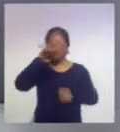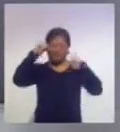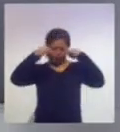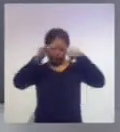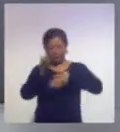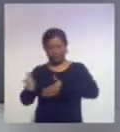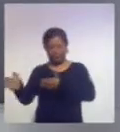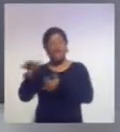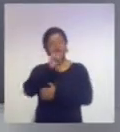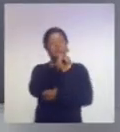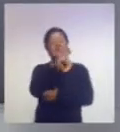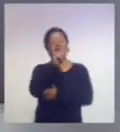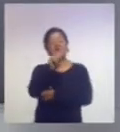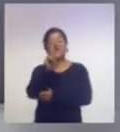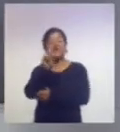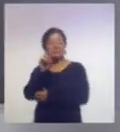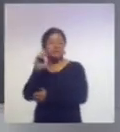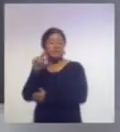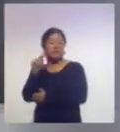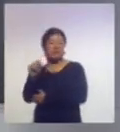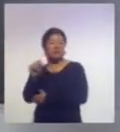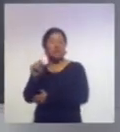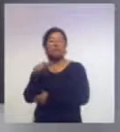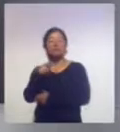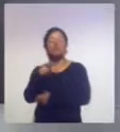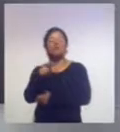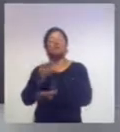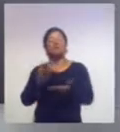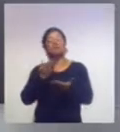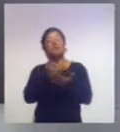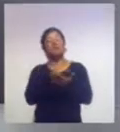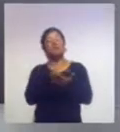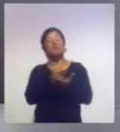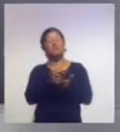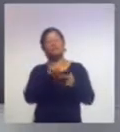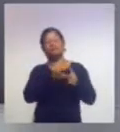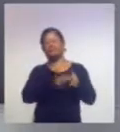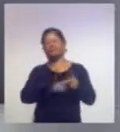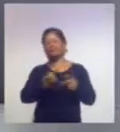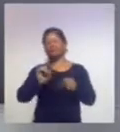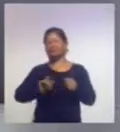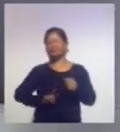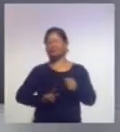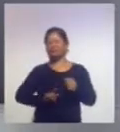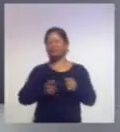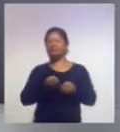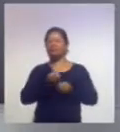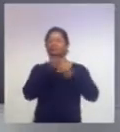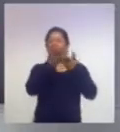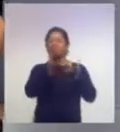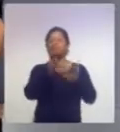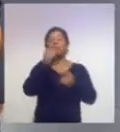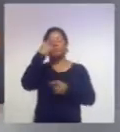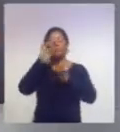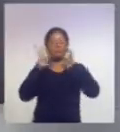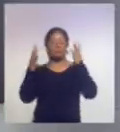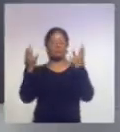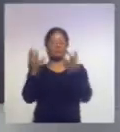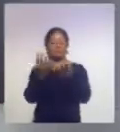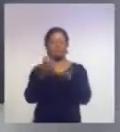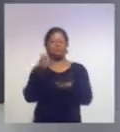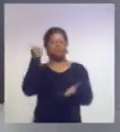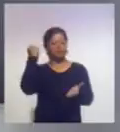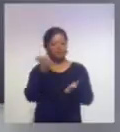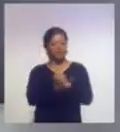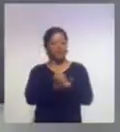Instituto Tlaxcalteca de Desarrollo Taurino envió al Congreso del Estado una iniciativa para que las ganaderías sean declaradas como